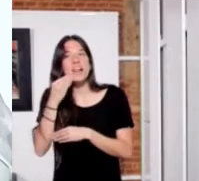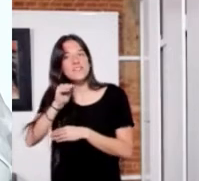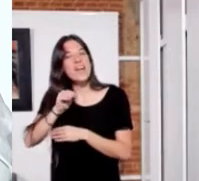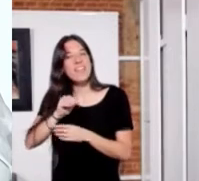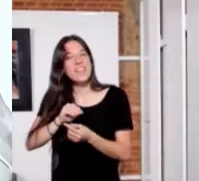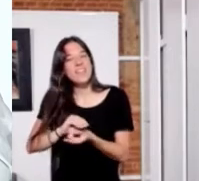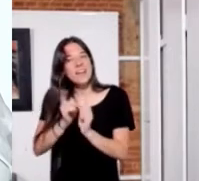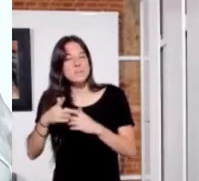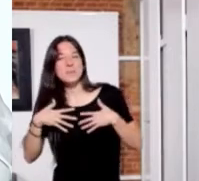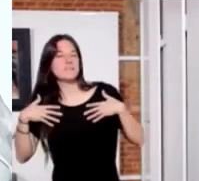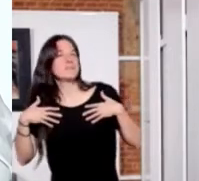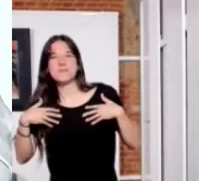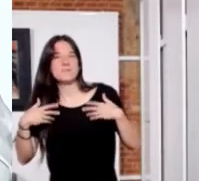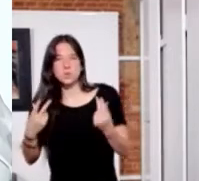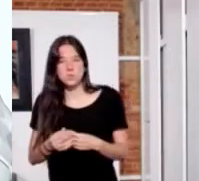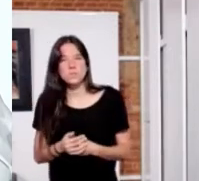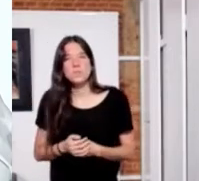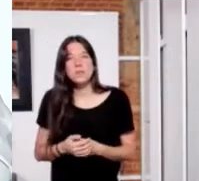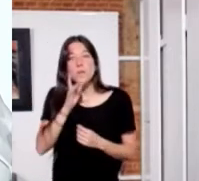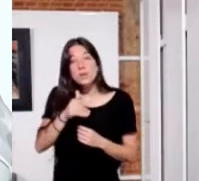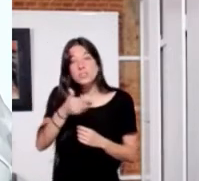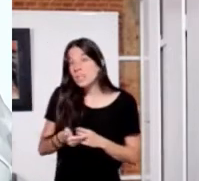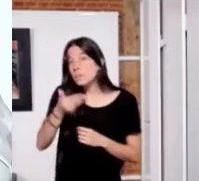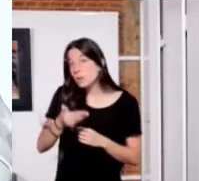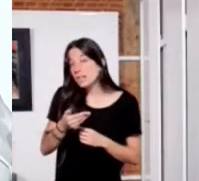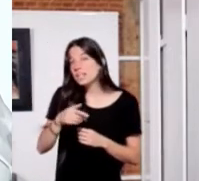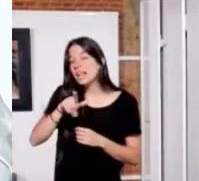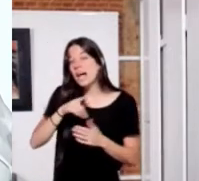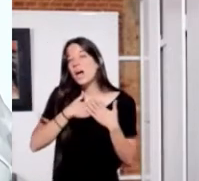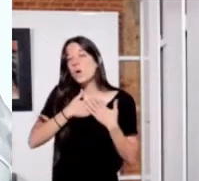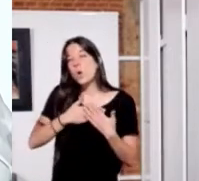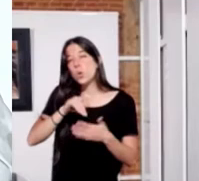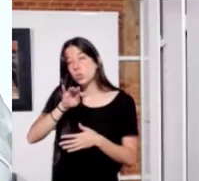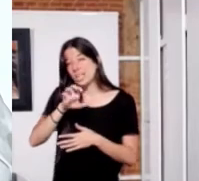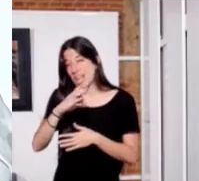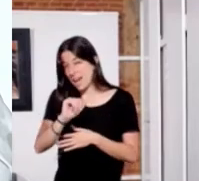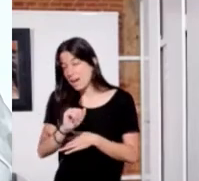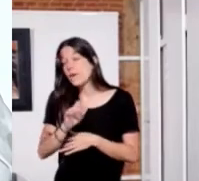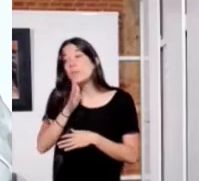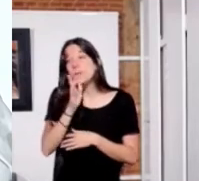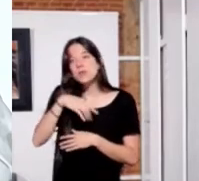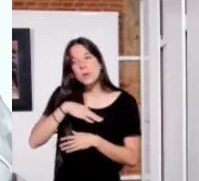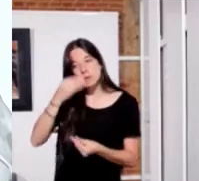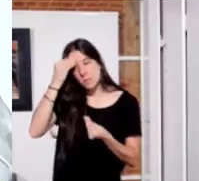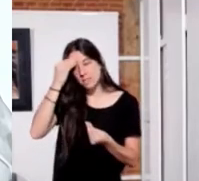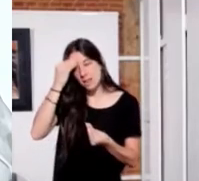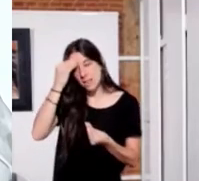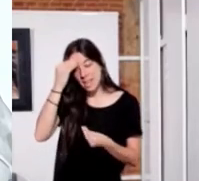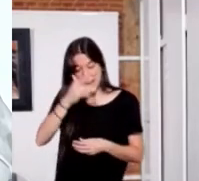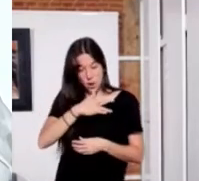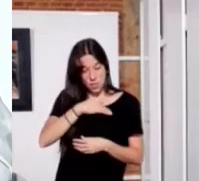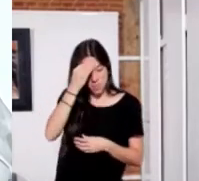en emotivismo. Por eso es tan importante la volunteca, porque podemos pensar desde el corazón y